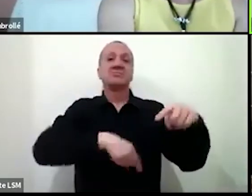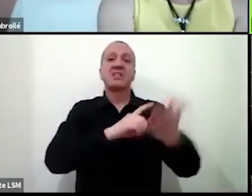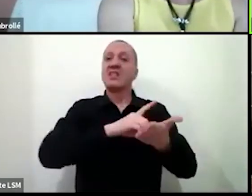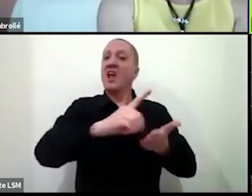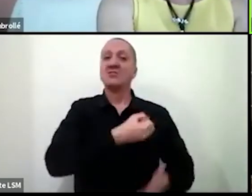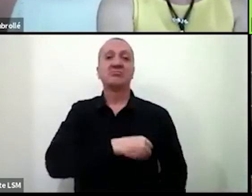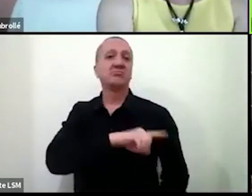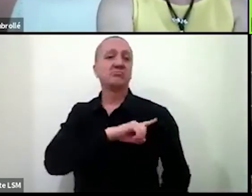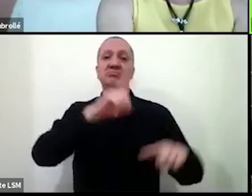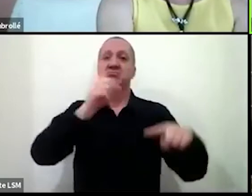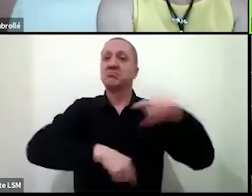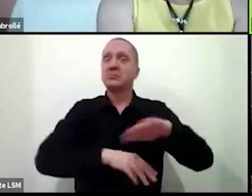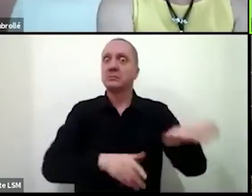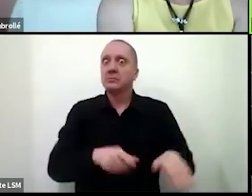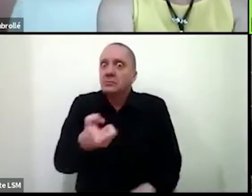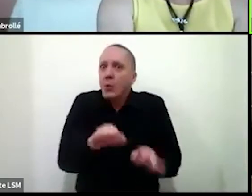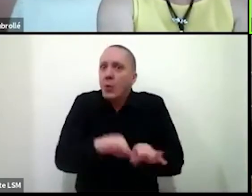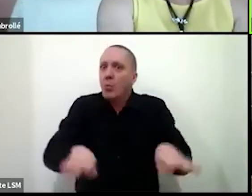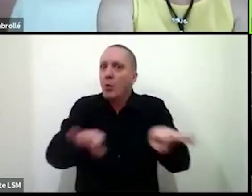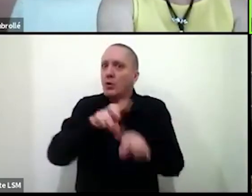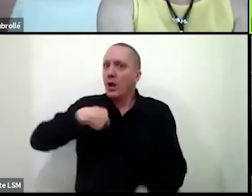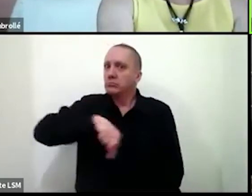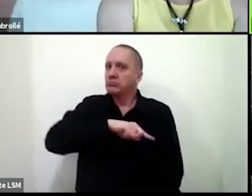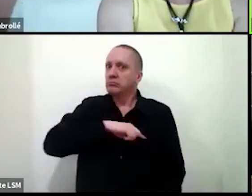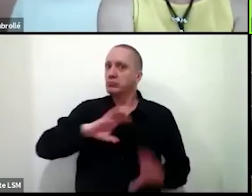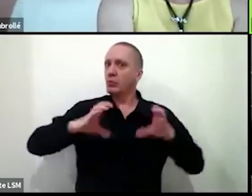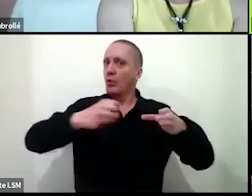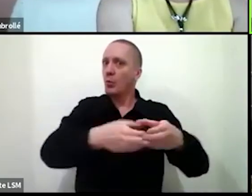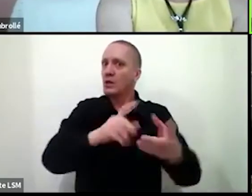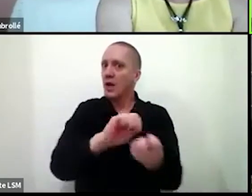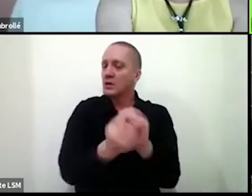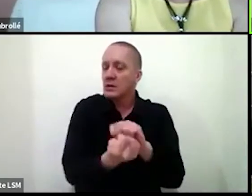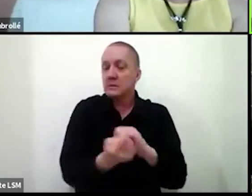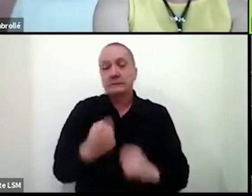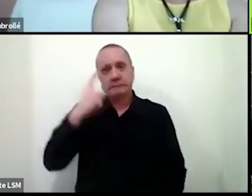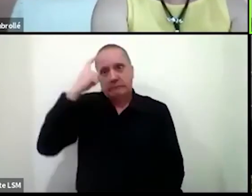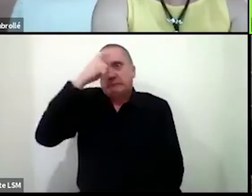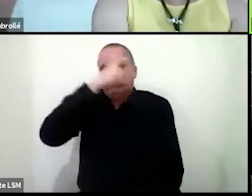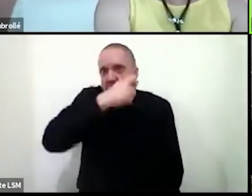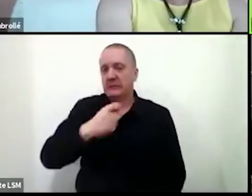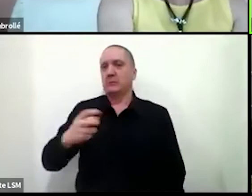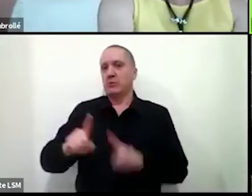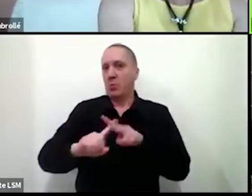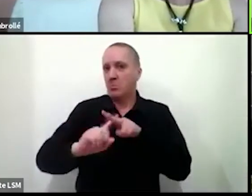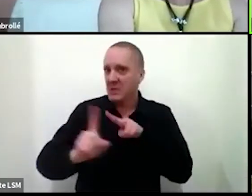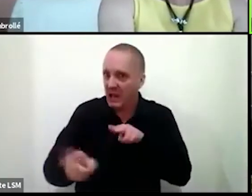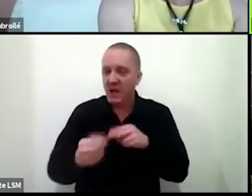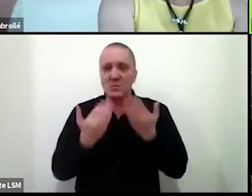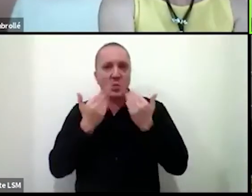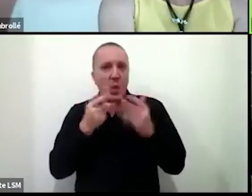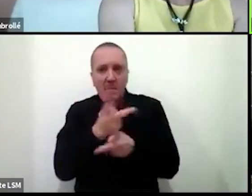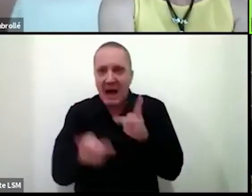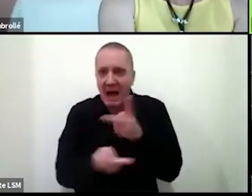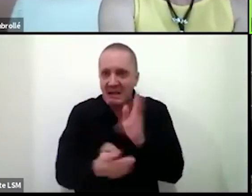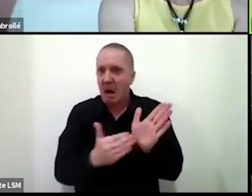nuestra comunidad, ya que no es fácil para muchas de nosotras, siendo migrantes, siendo indocumentadas, no teniendo un seguro de salud, se